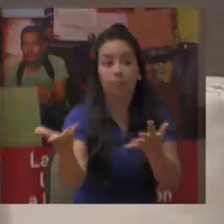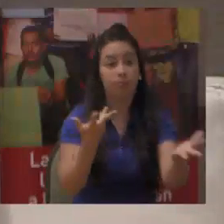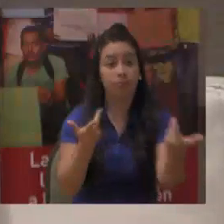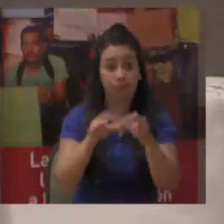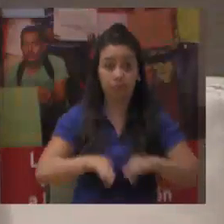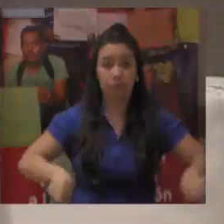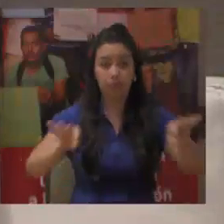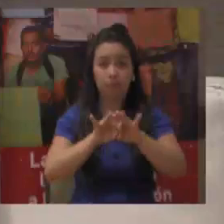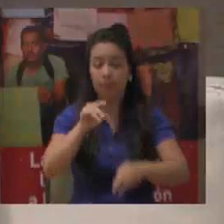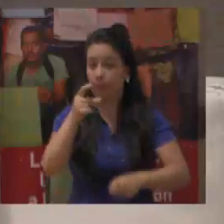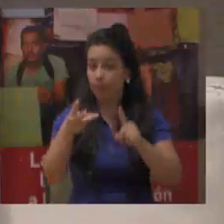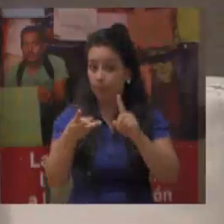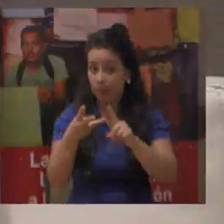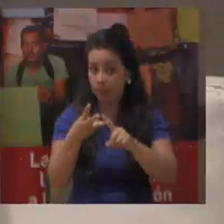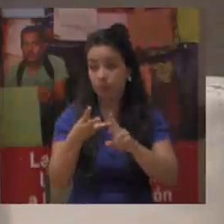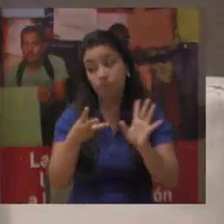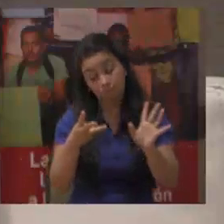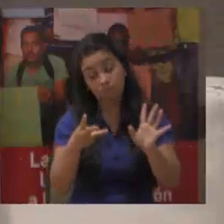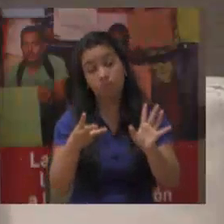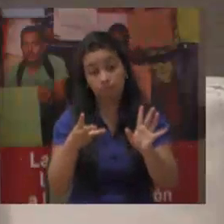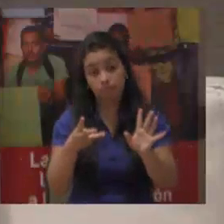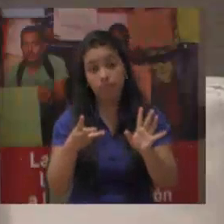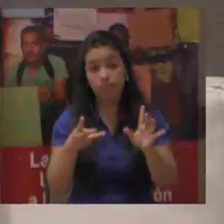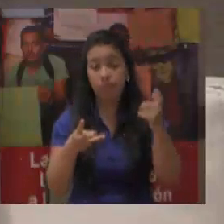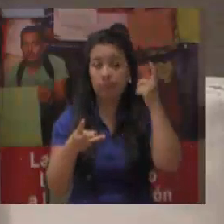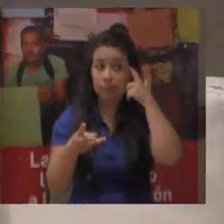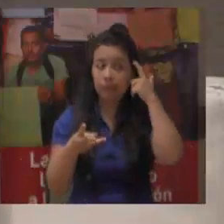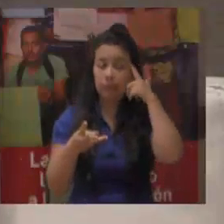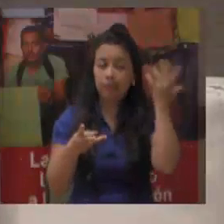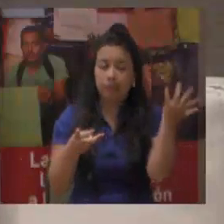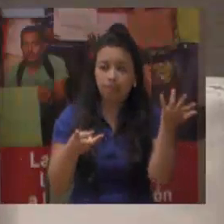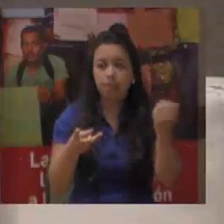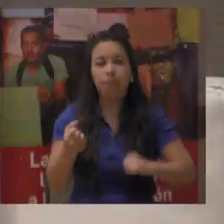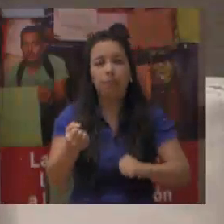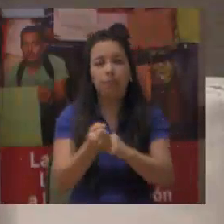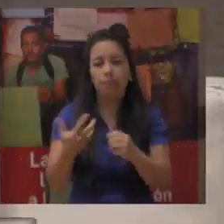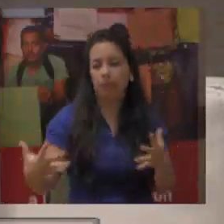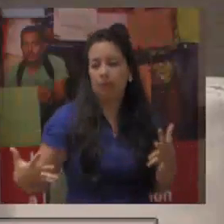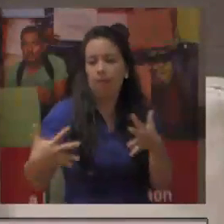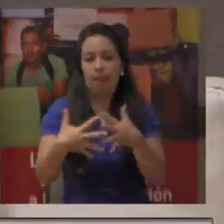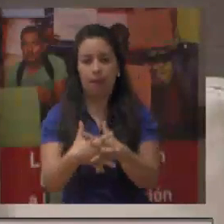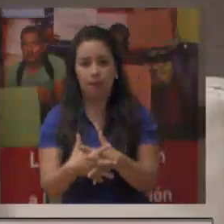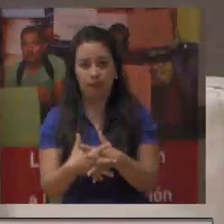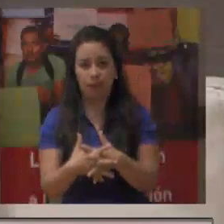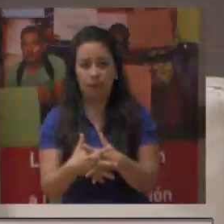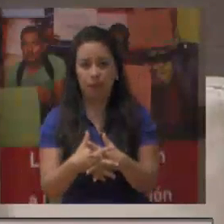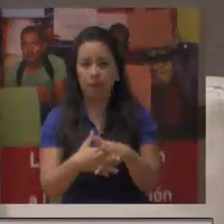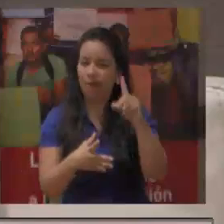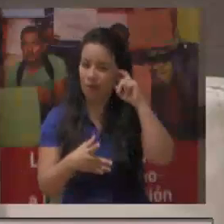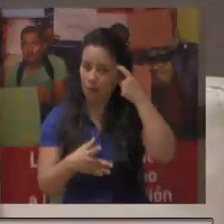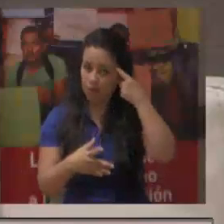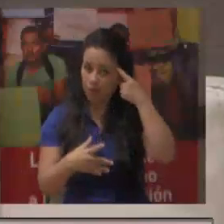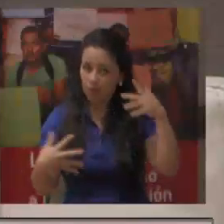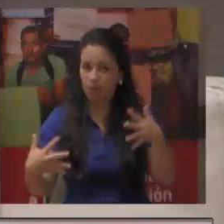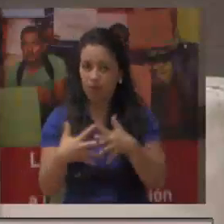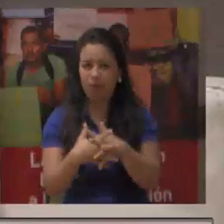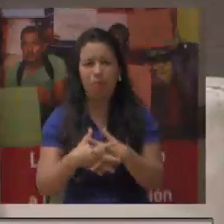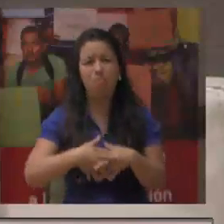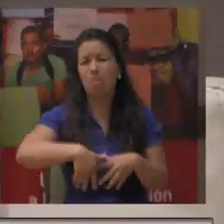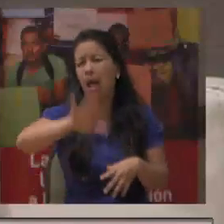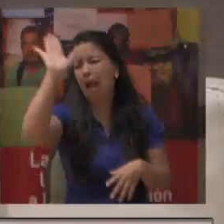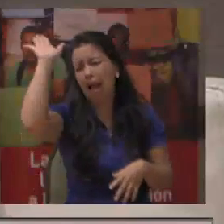creo que también hay que ayudar mucho a articular el gobierno mismo. Hay demasiadas